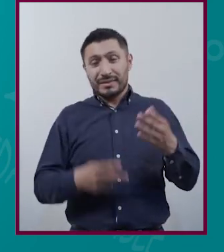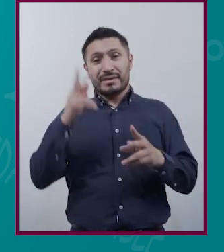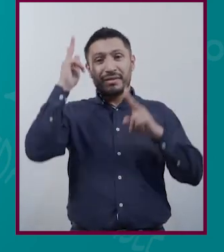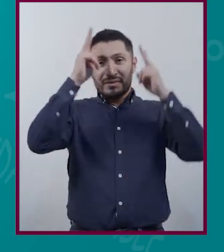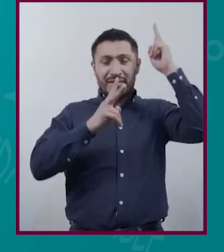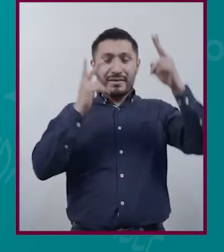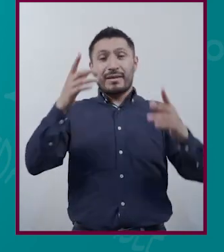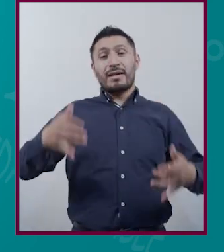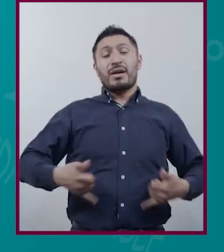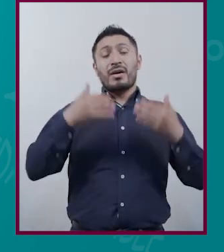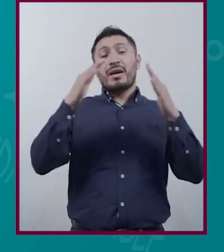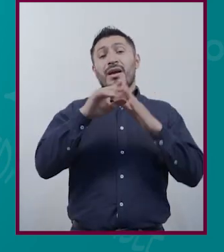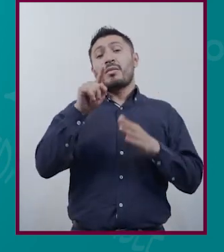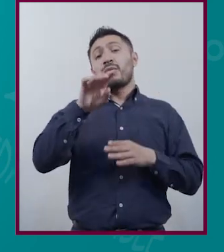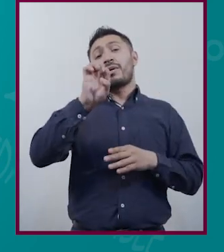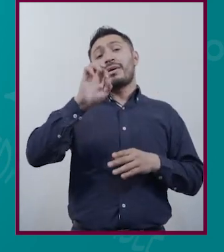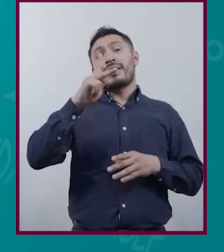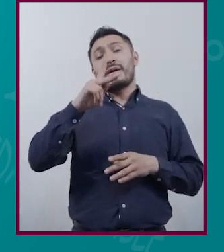en